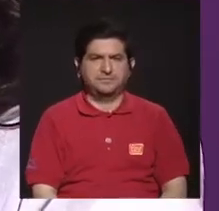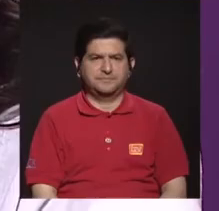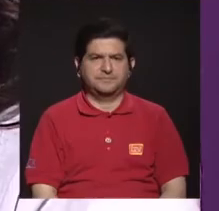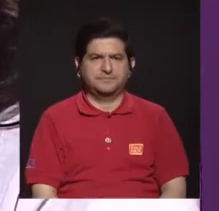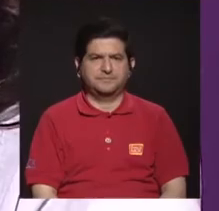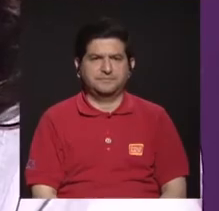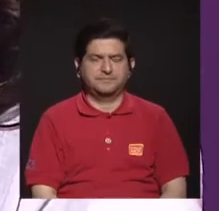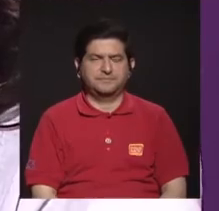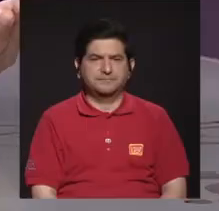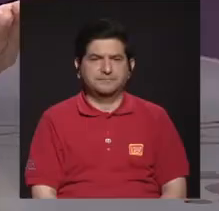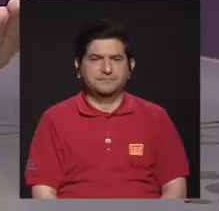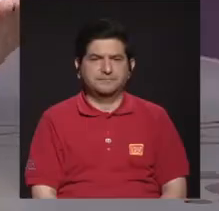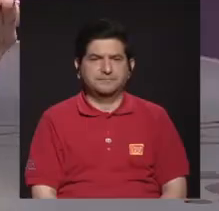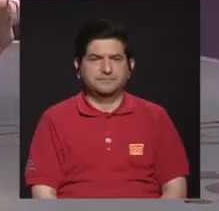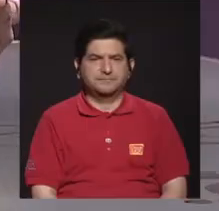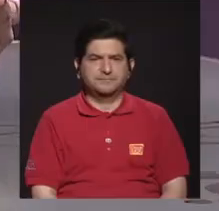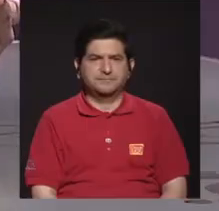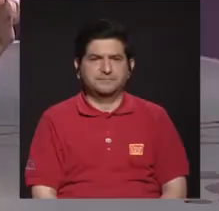Encuentran